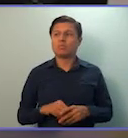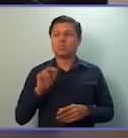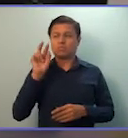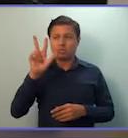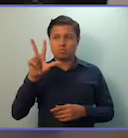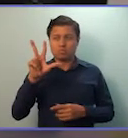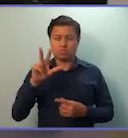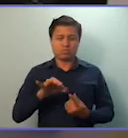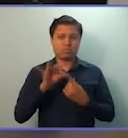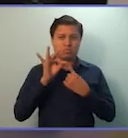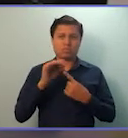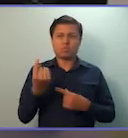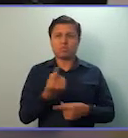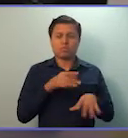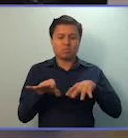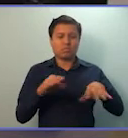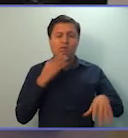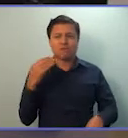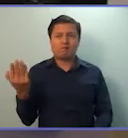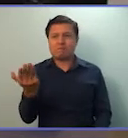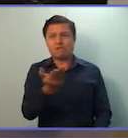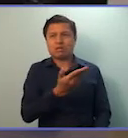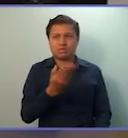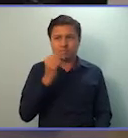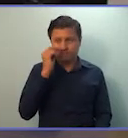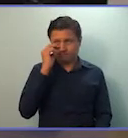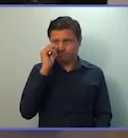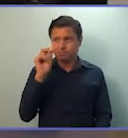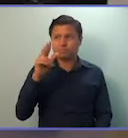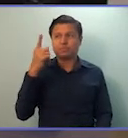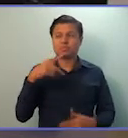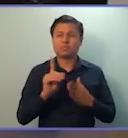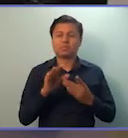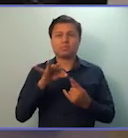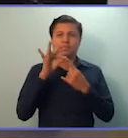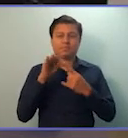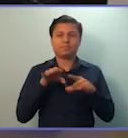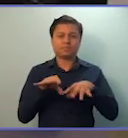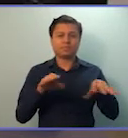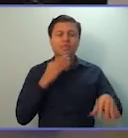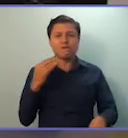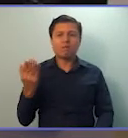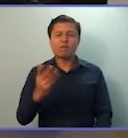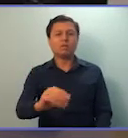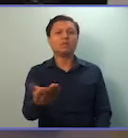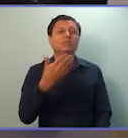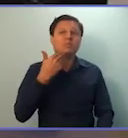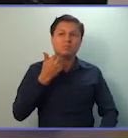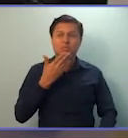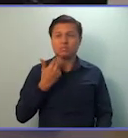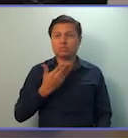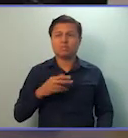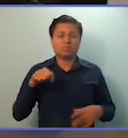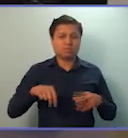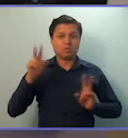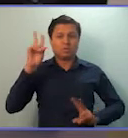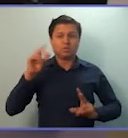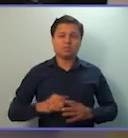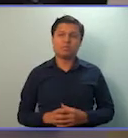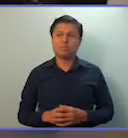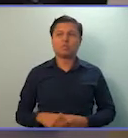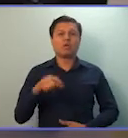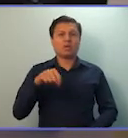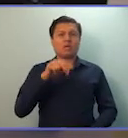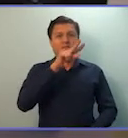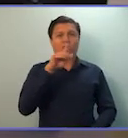cantes tres tres candidatos los tres diputados los que se vienen un departamento que pasan sin muera en el caso de san salvador que